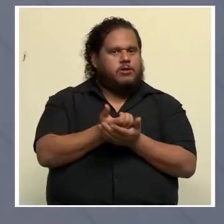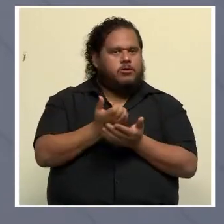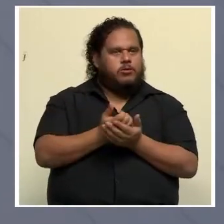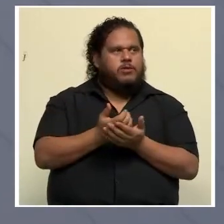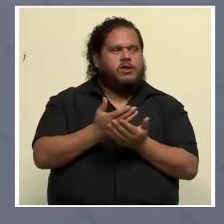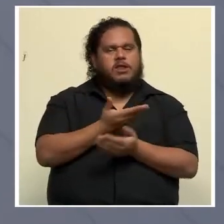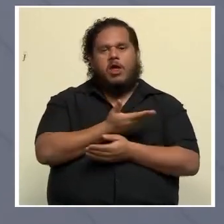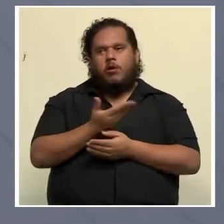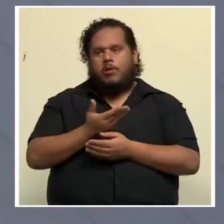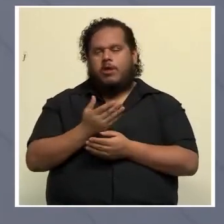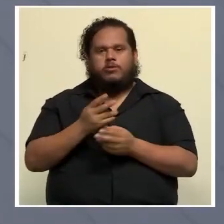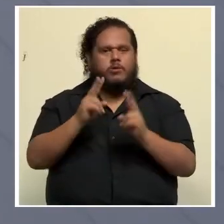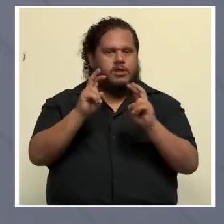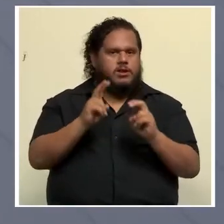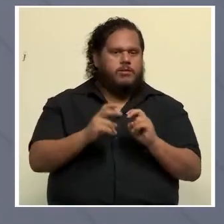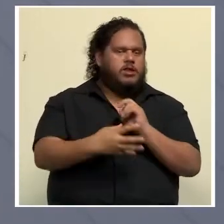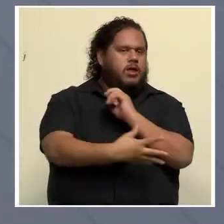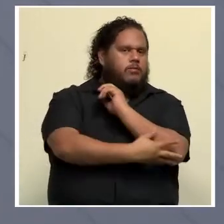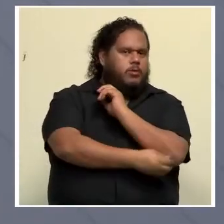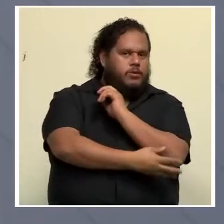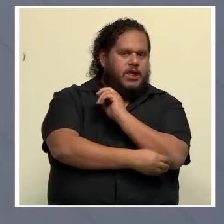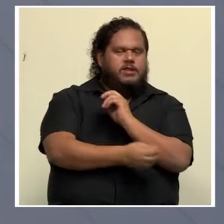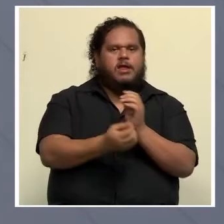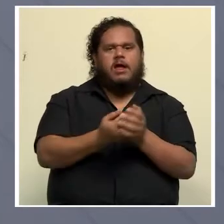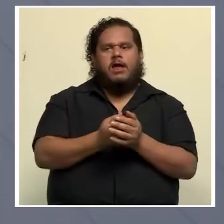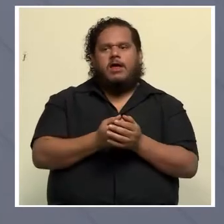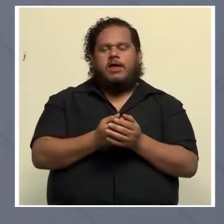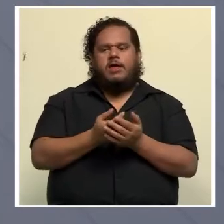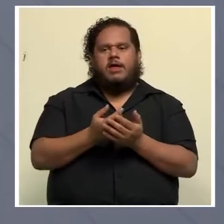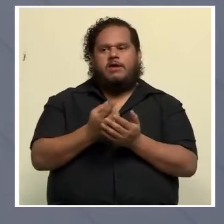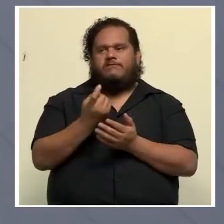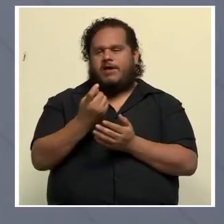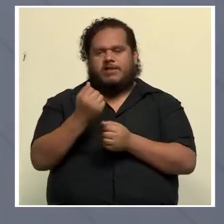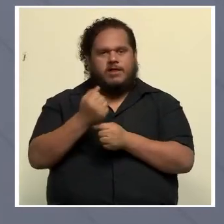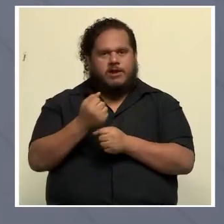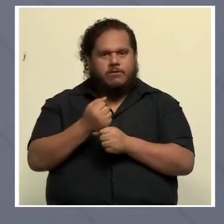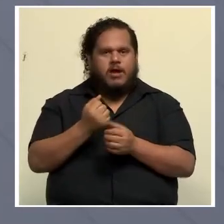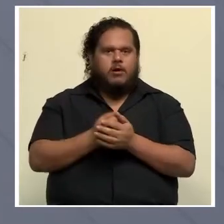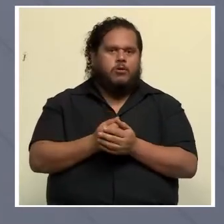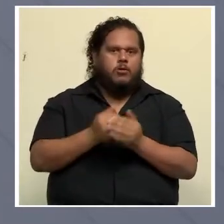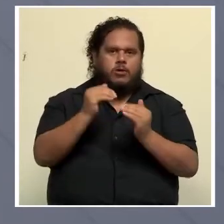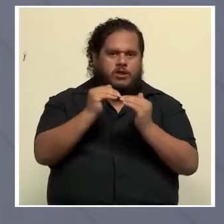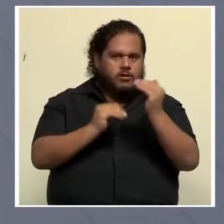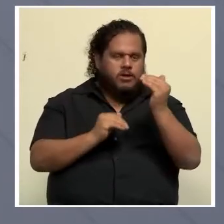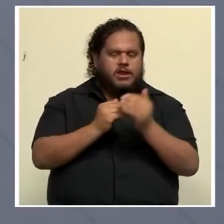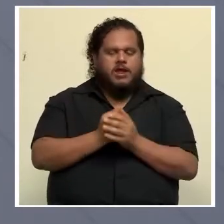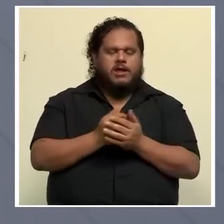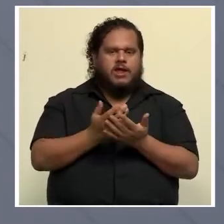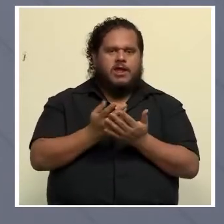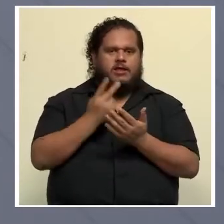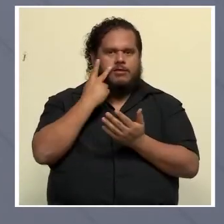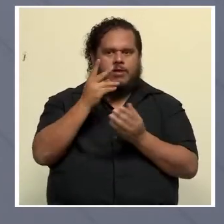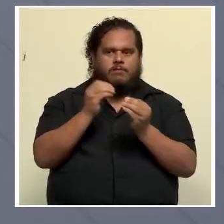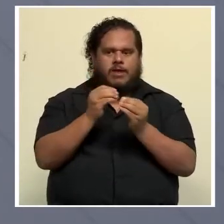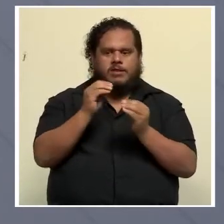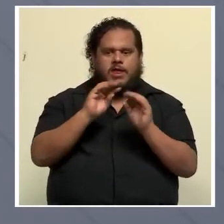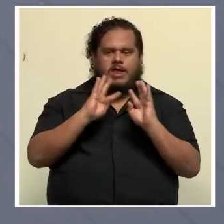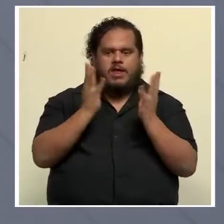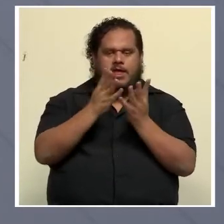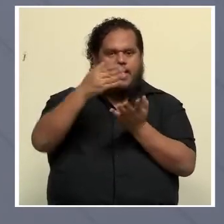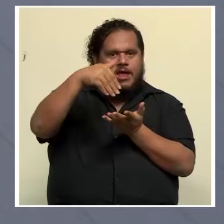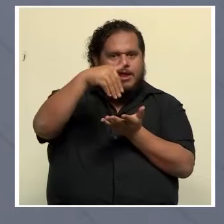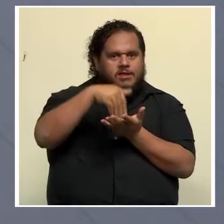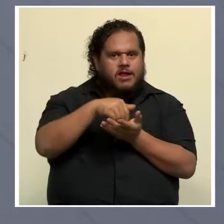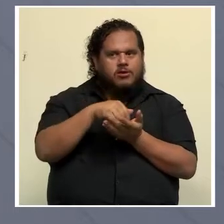las analizamos de pobreza, de desigualdad, de desempleo, siempre se ven un poco mejor acá en la región central del país con respecto al resto de la periferia, en particular las regiones que se encuentran